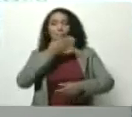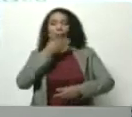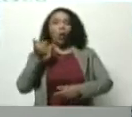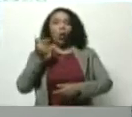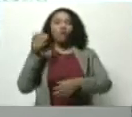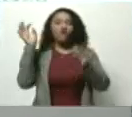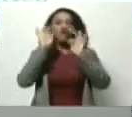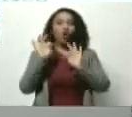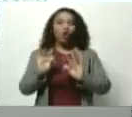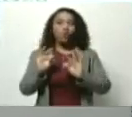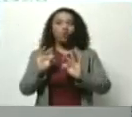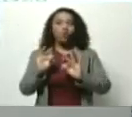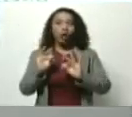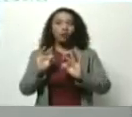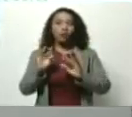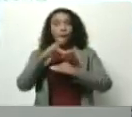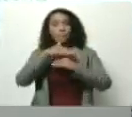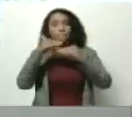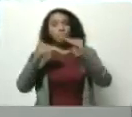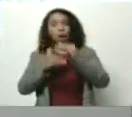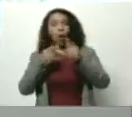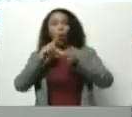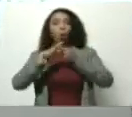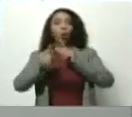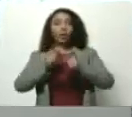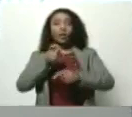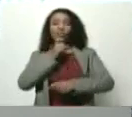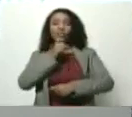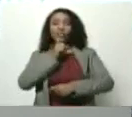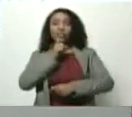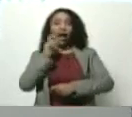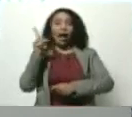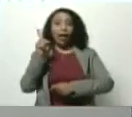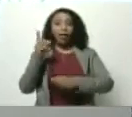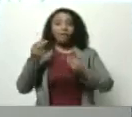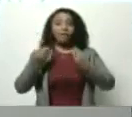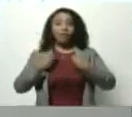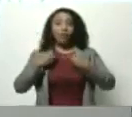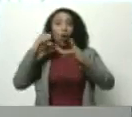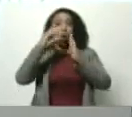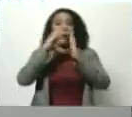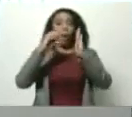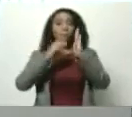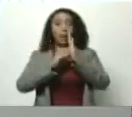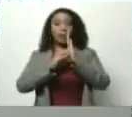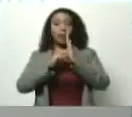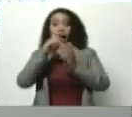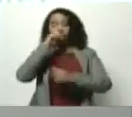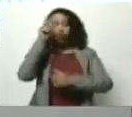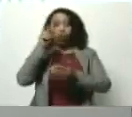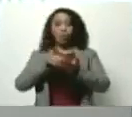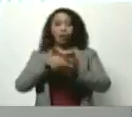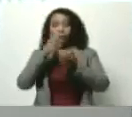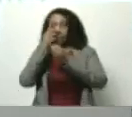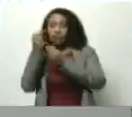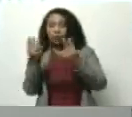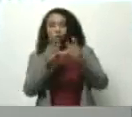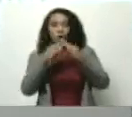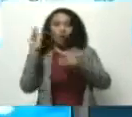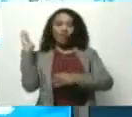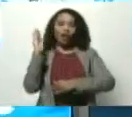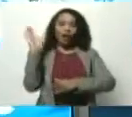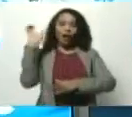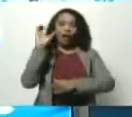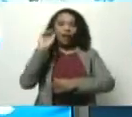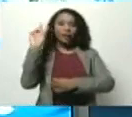bajo circunstancias sumamente difíciles él revivió a lópez en el año 2004 nos invitó a todos a venir a caracas